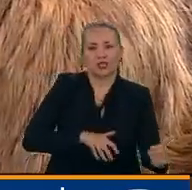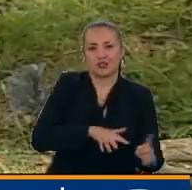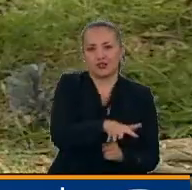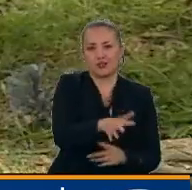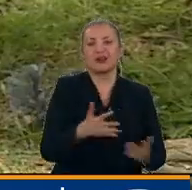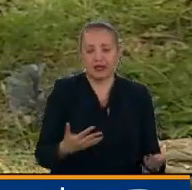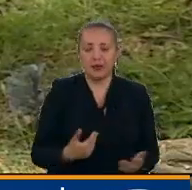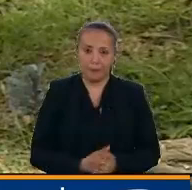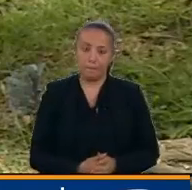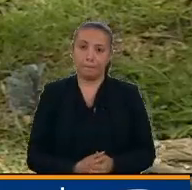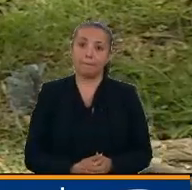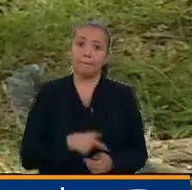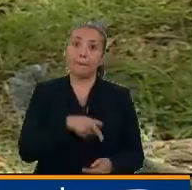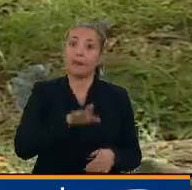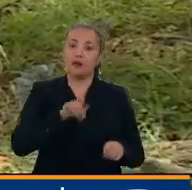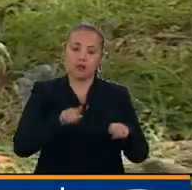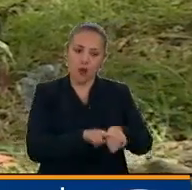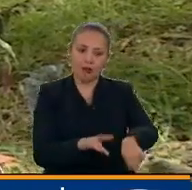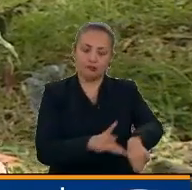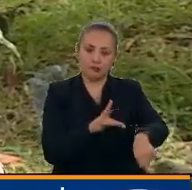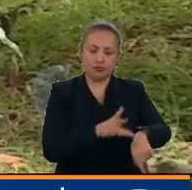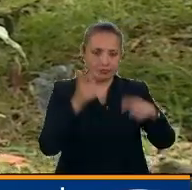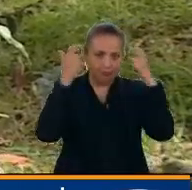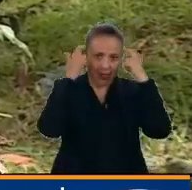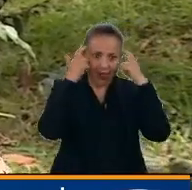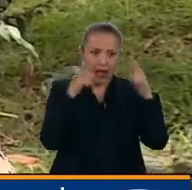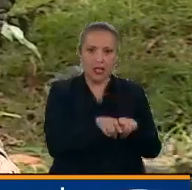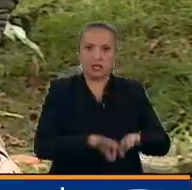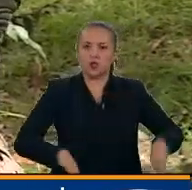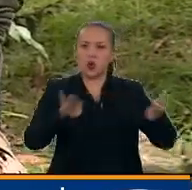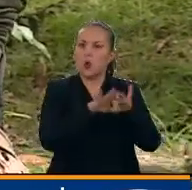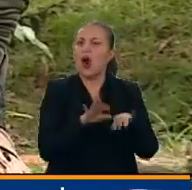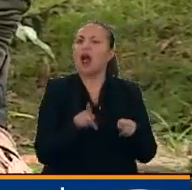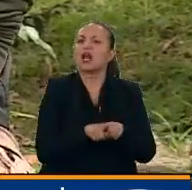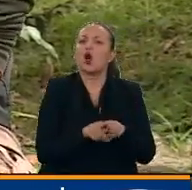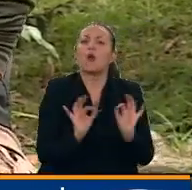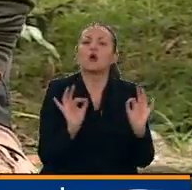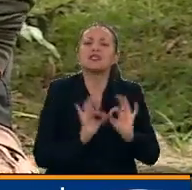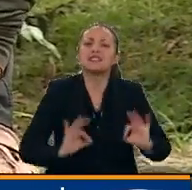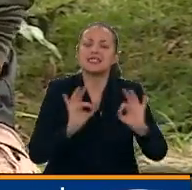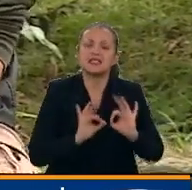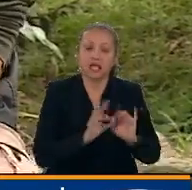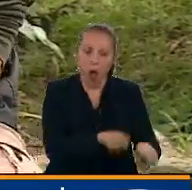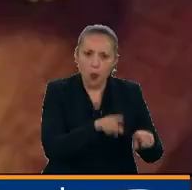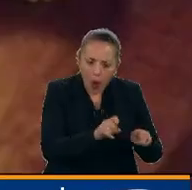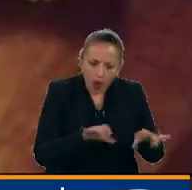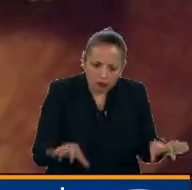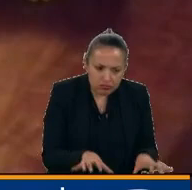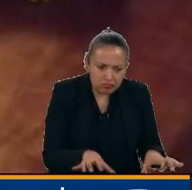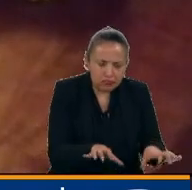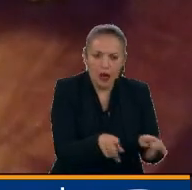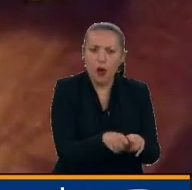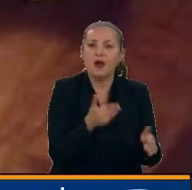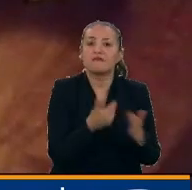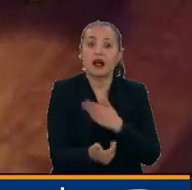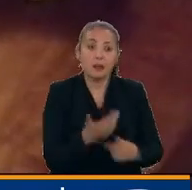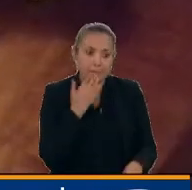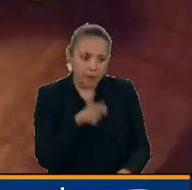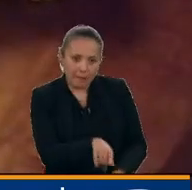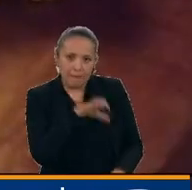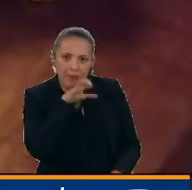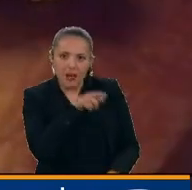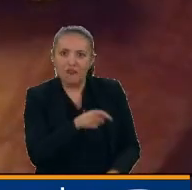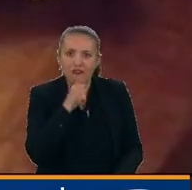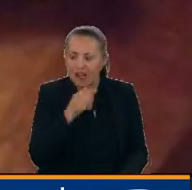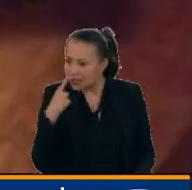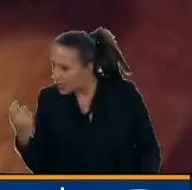La estimulación mental son tareas sencillas que el perrito pueda llevar a cabo súper fácil. Si su perro tiene talento para buscar